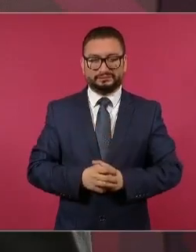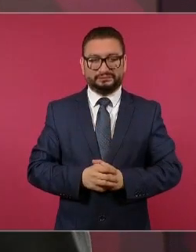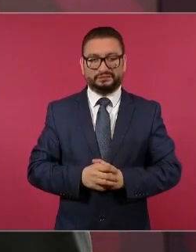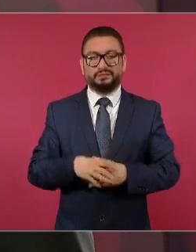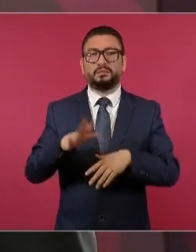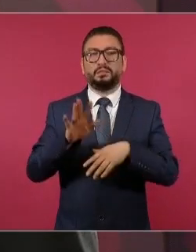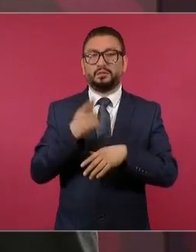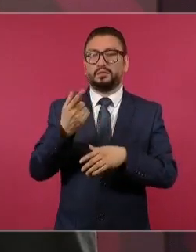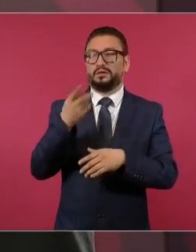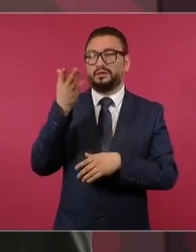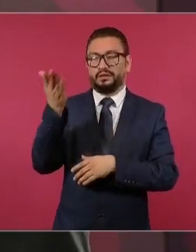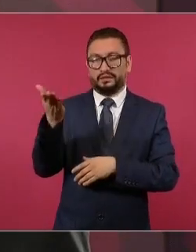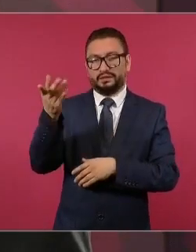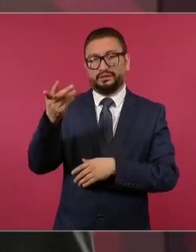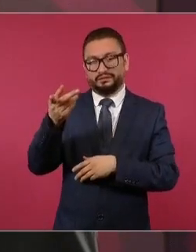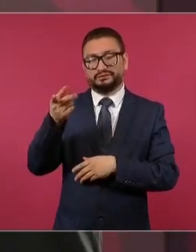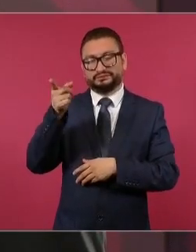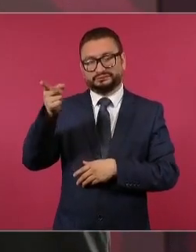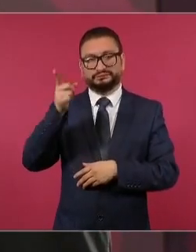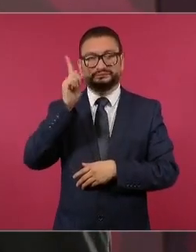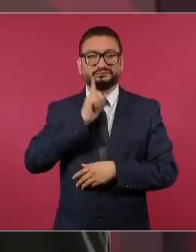por la señora